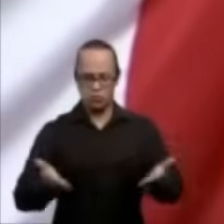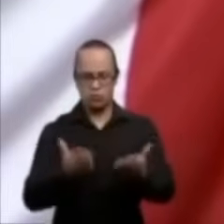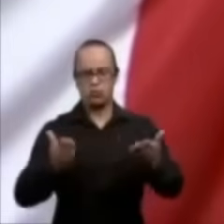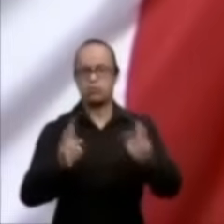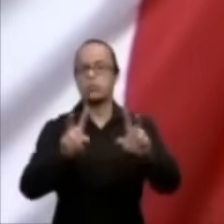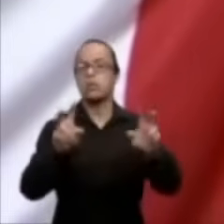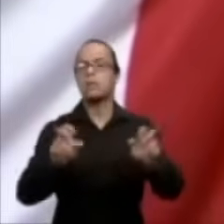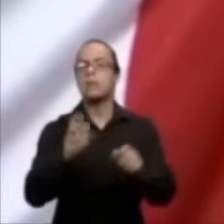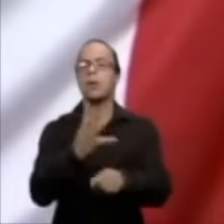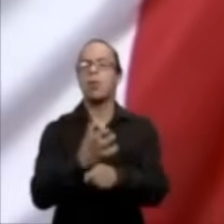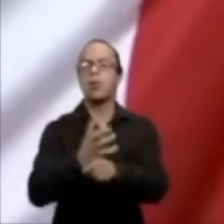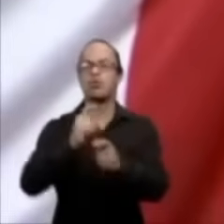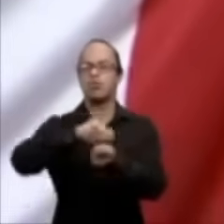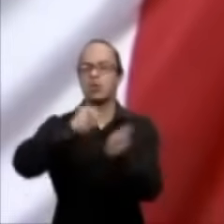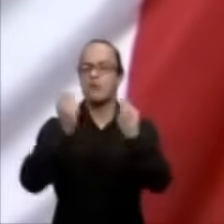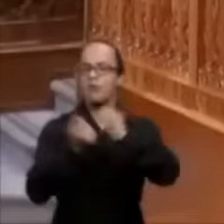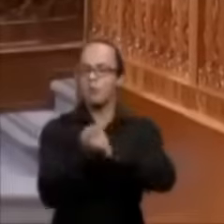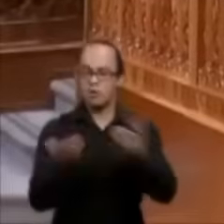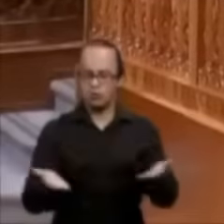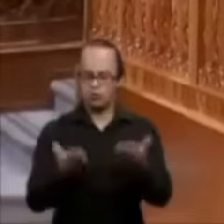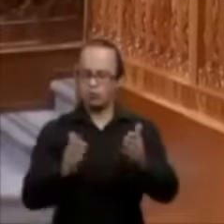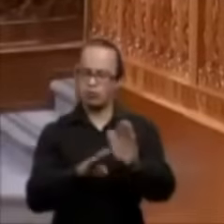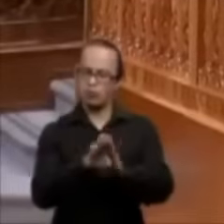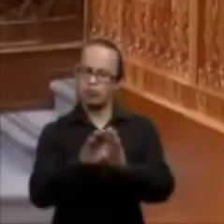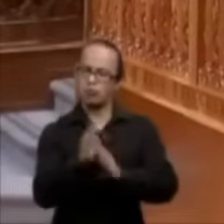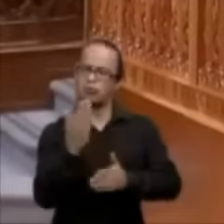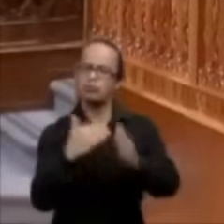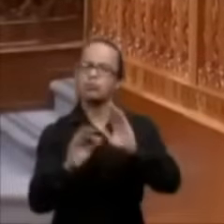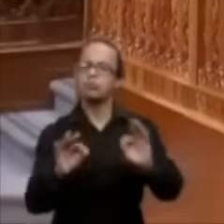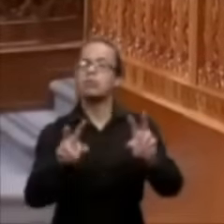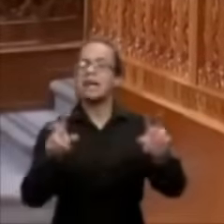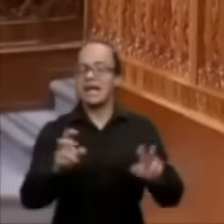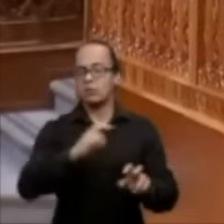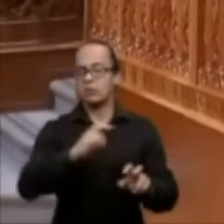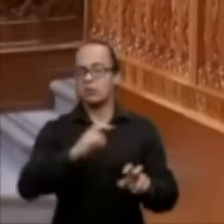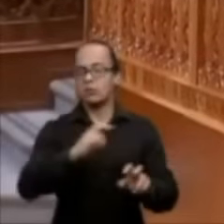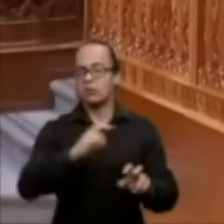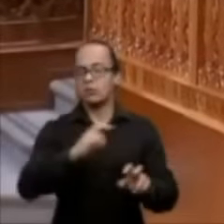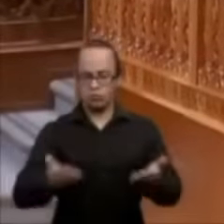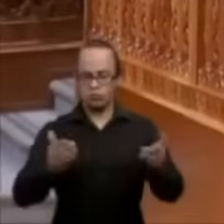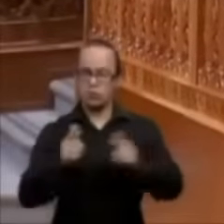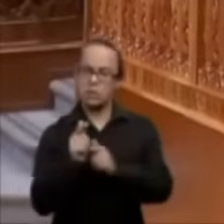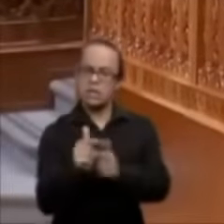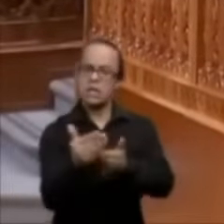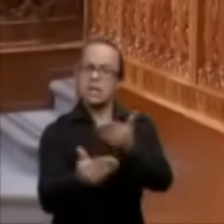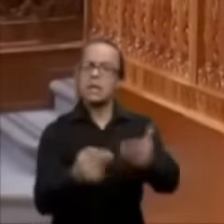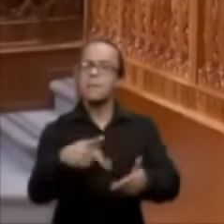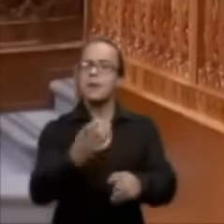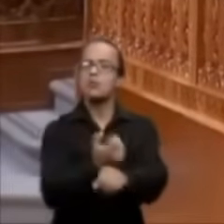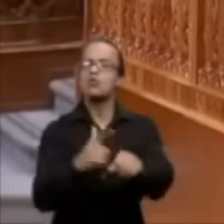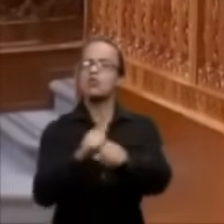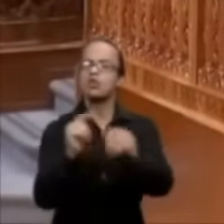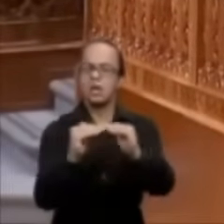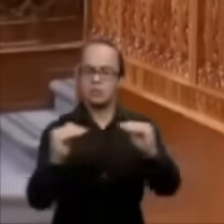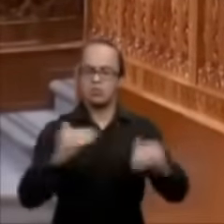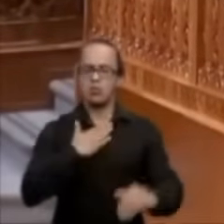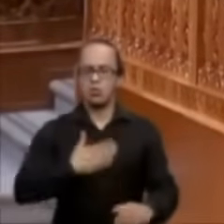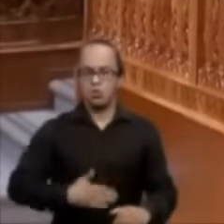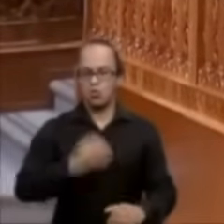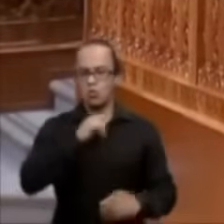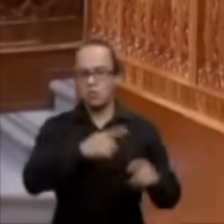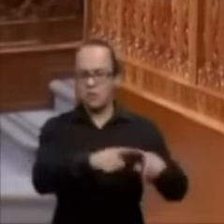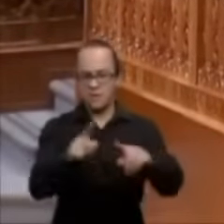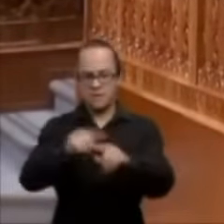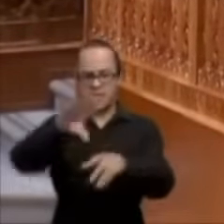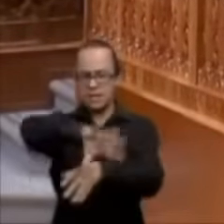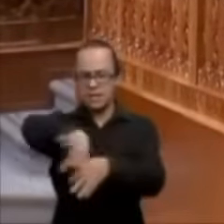lo que fomentaremos el progreso con la justicia social, la pluralidad, la inclusión, la